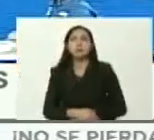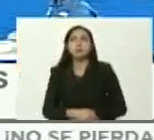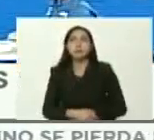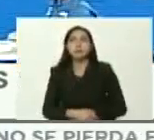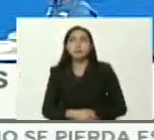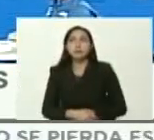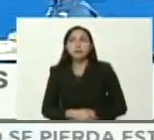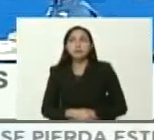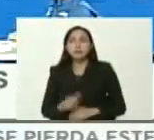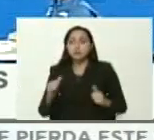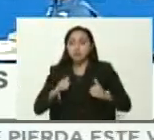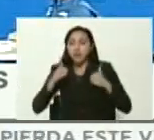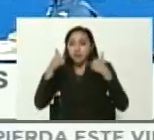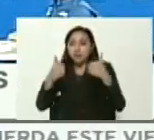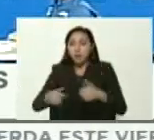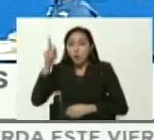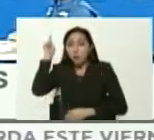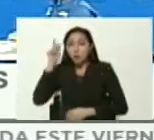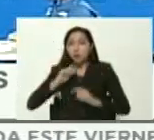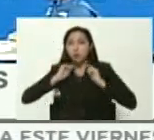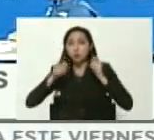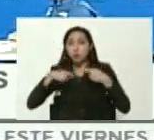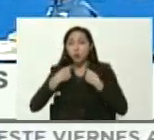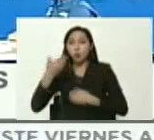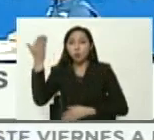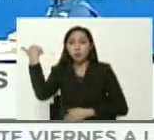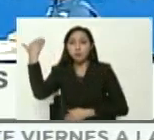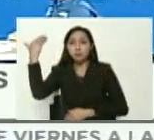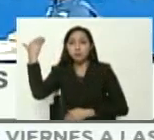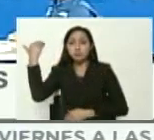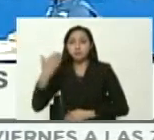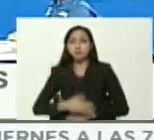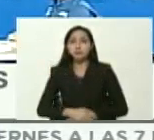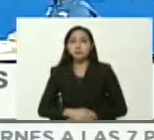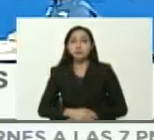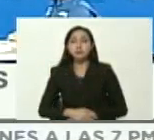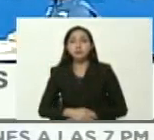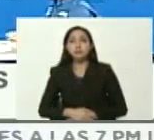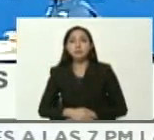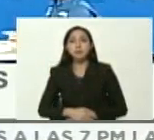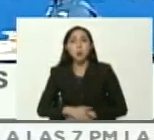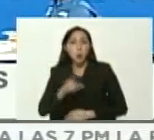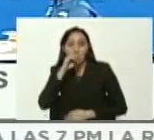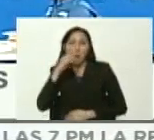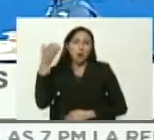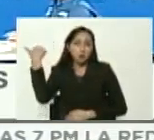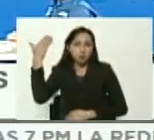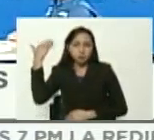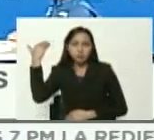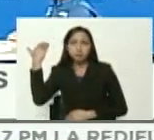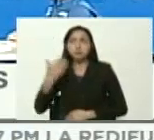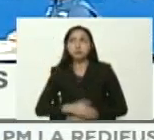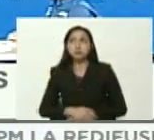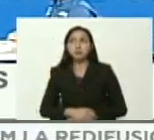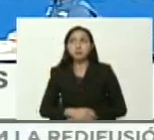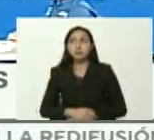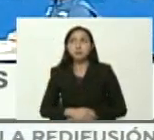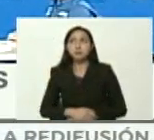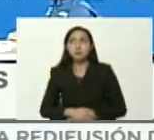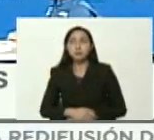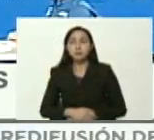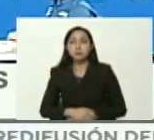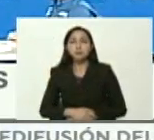Esto lo iniciamos con el profesor Aristóbulo Turis hace más de un año, que